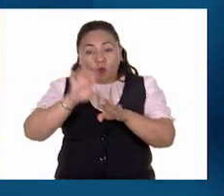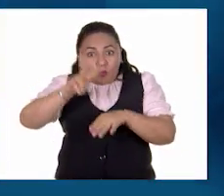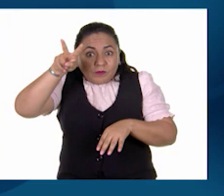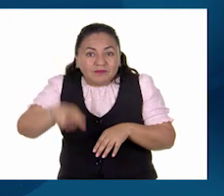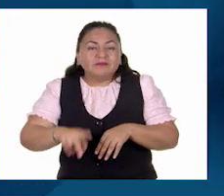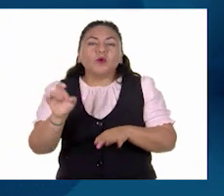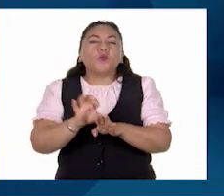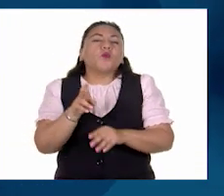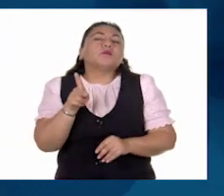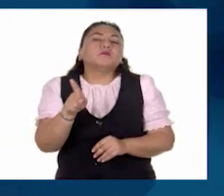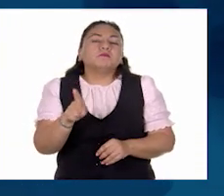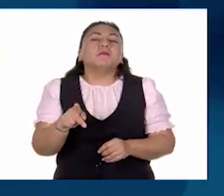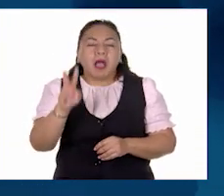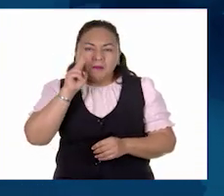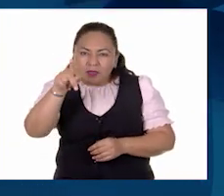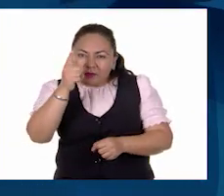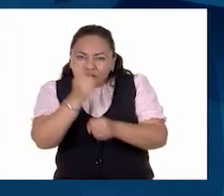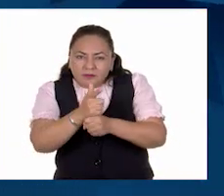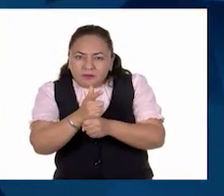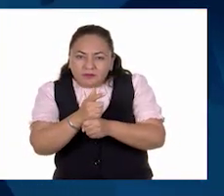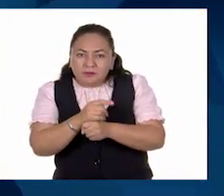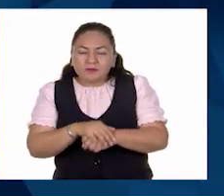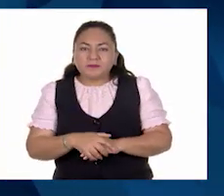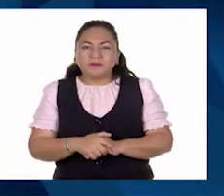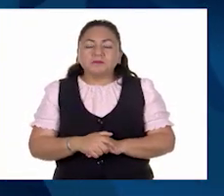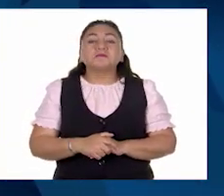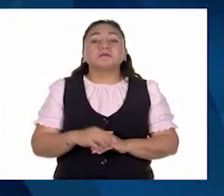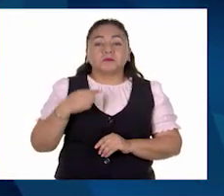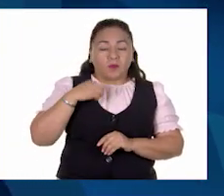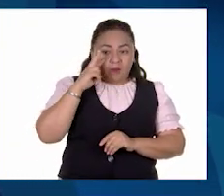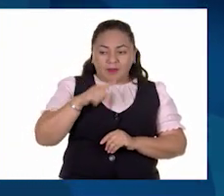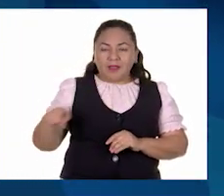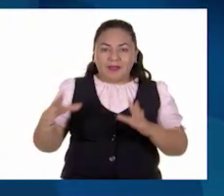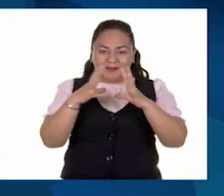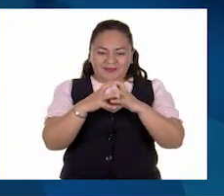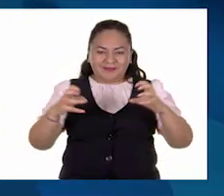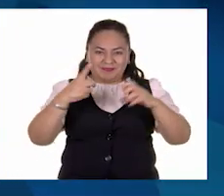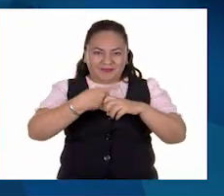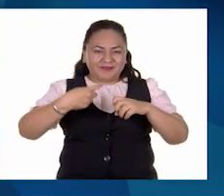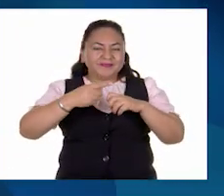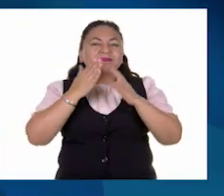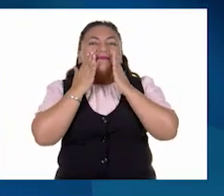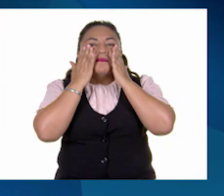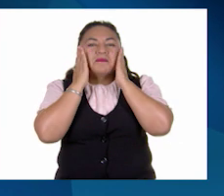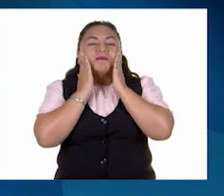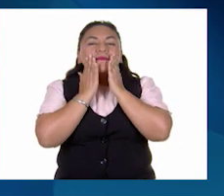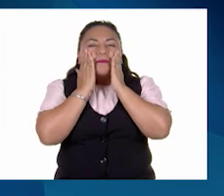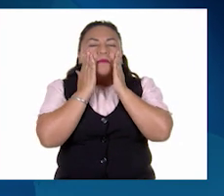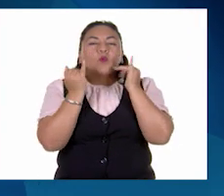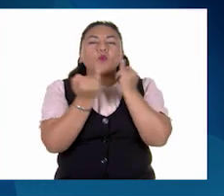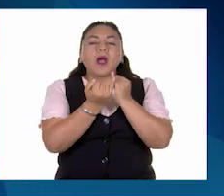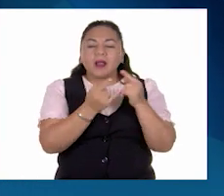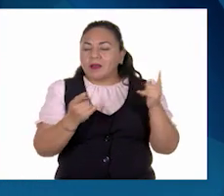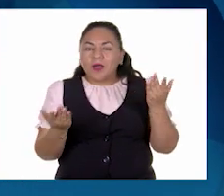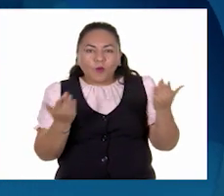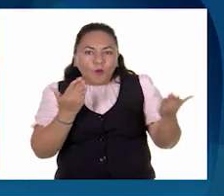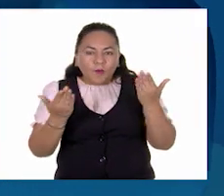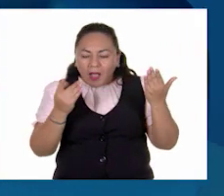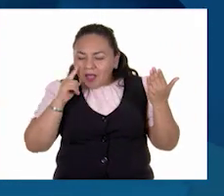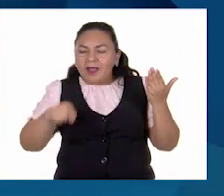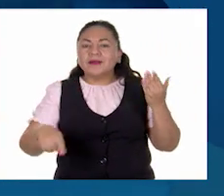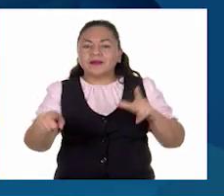ubíquenla. Yo ¿Cómo ves, veo Lari? que Ton compara el estambre de las mejillas de Tin con el musgo del